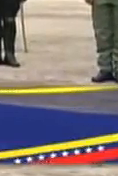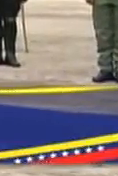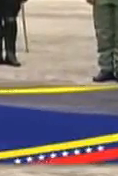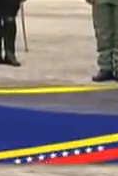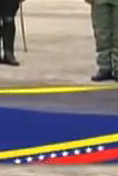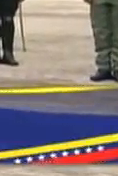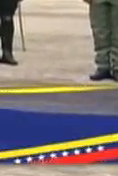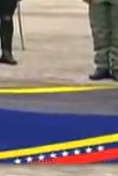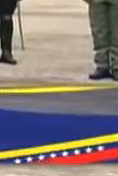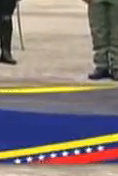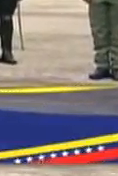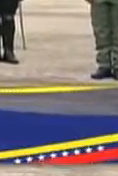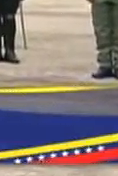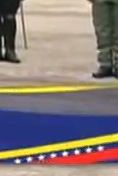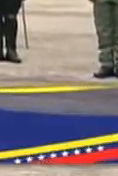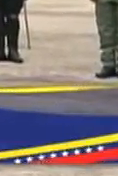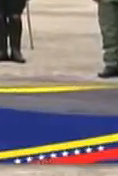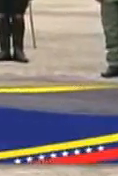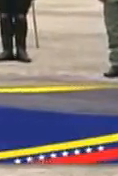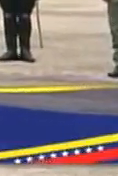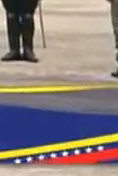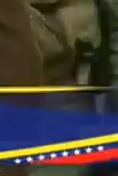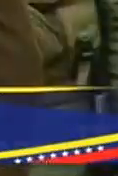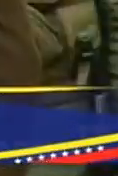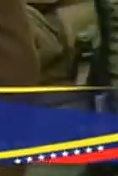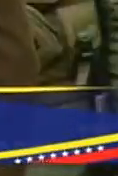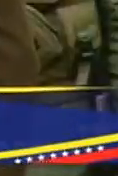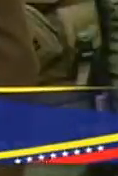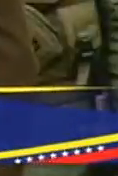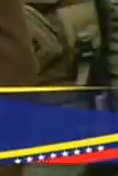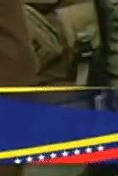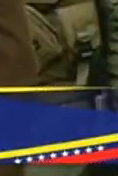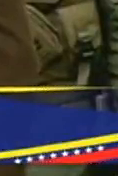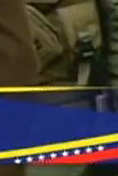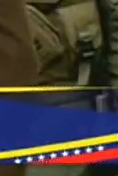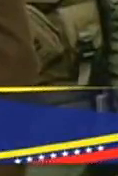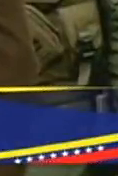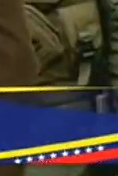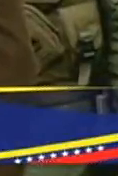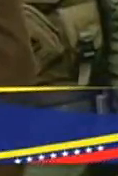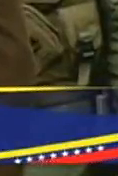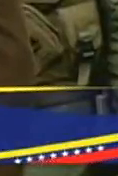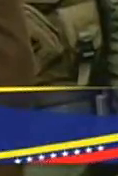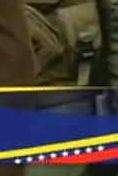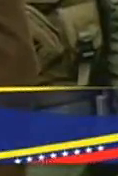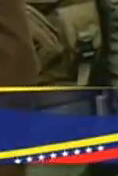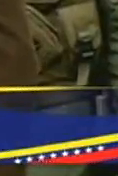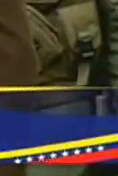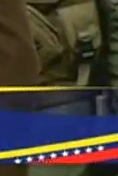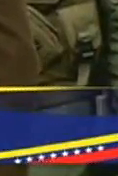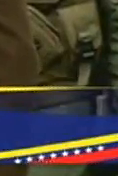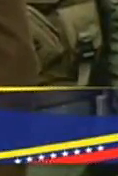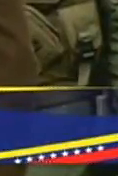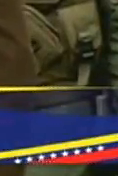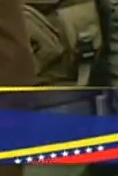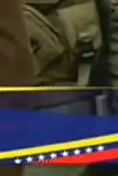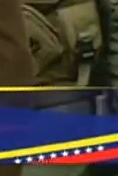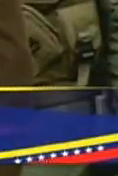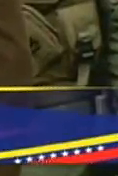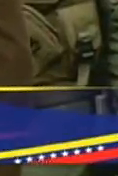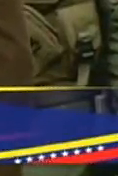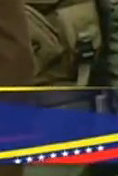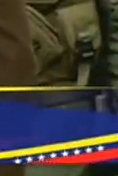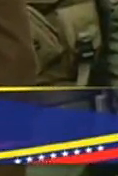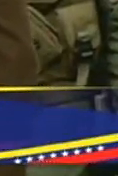y de la revolución bolivariana solicitó su autorización para dar inicio al acto con motivo de la celebración